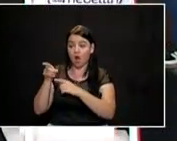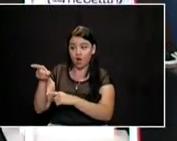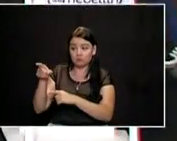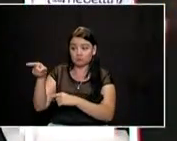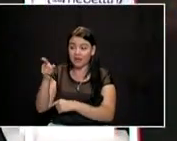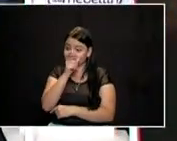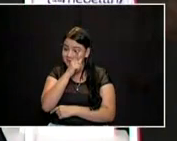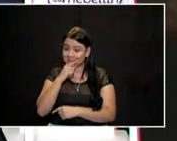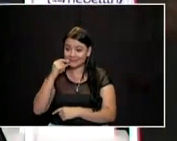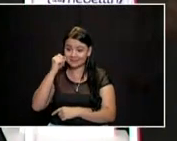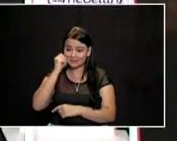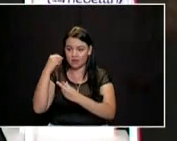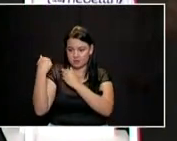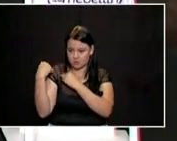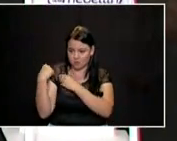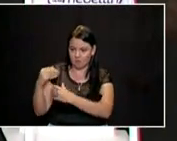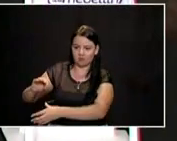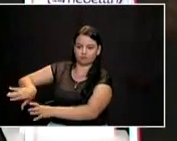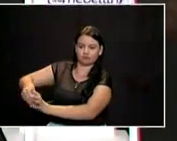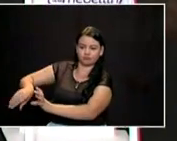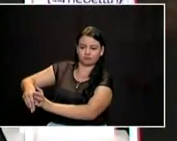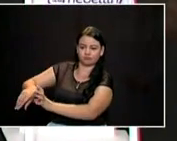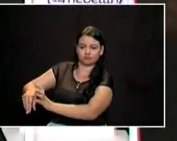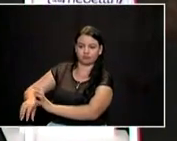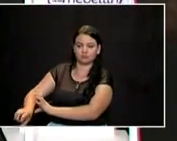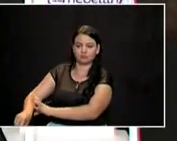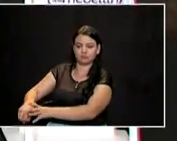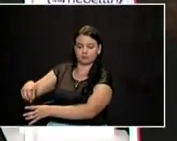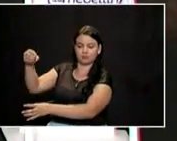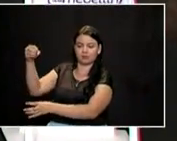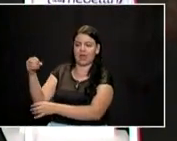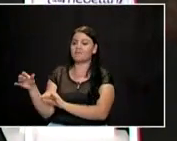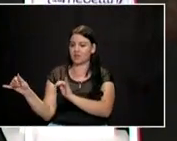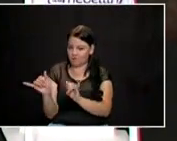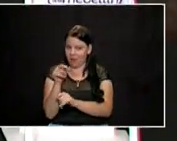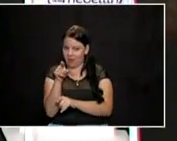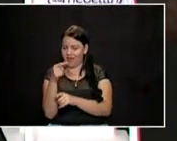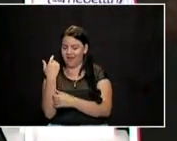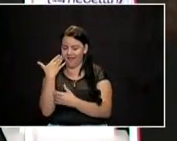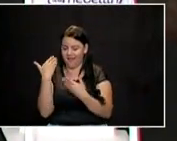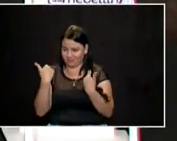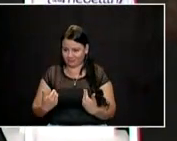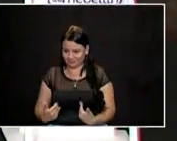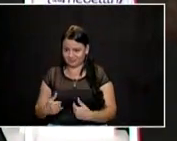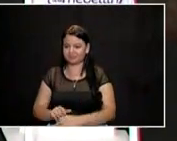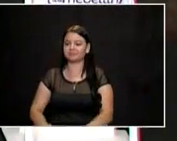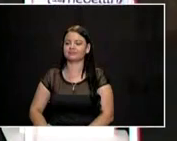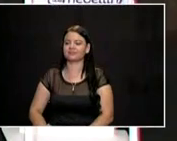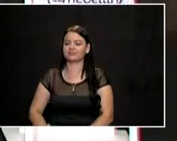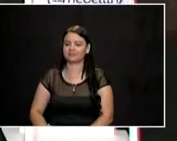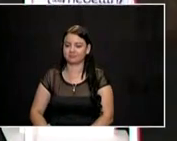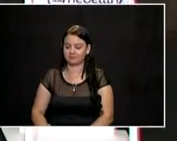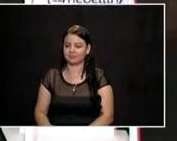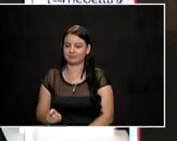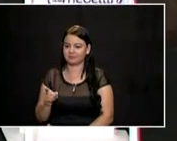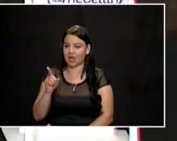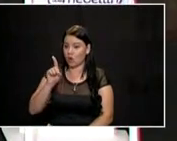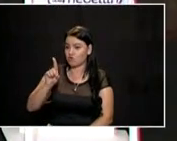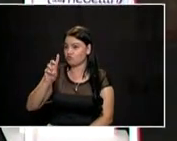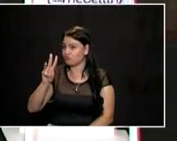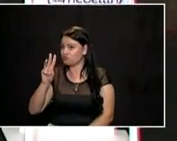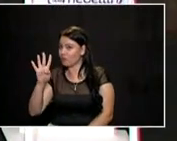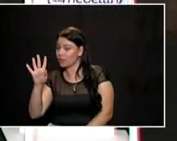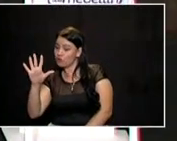turno de sacar la balota. La misma dinámica, una pregunta. Tendríamos la 1, la 2, la 4 o la